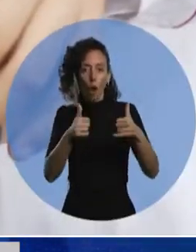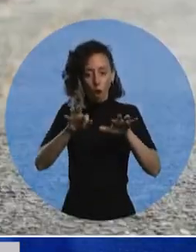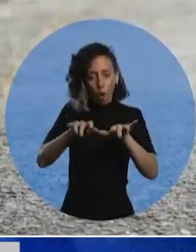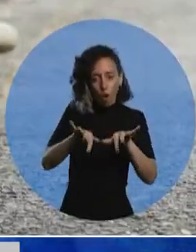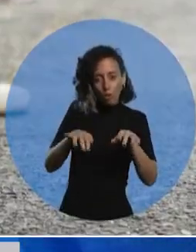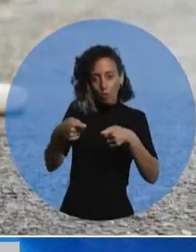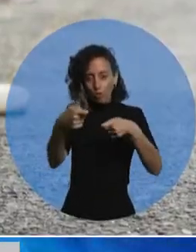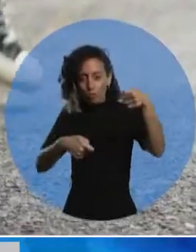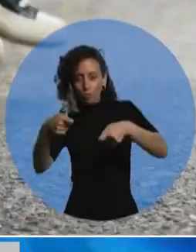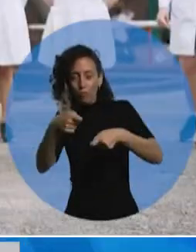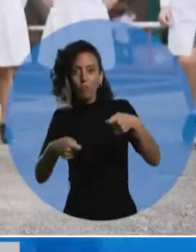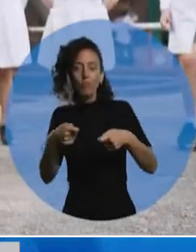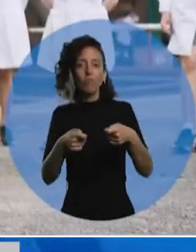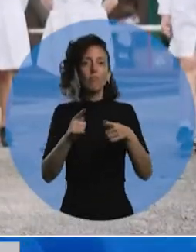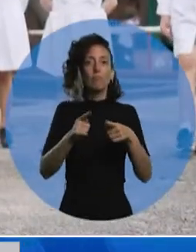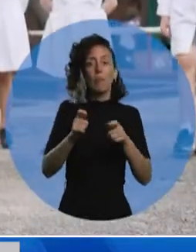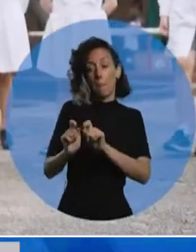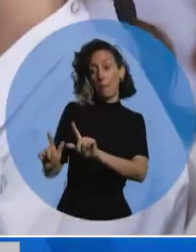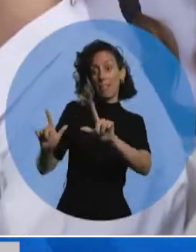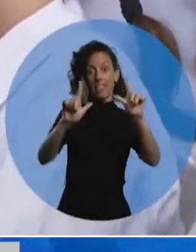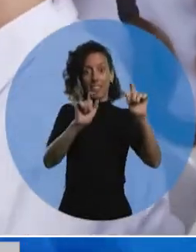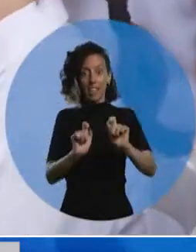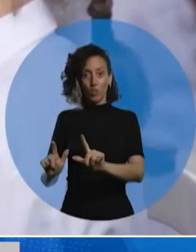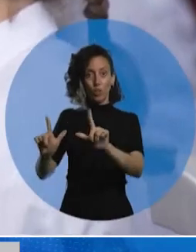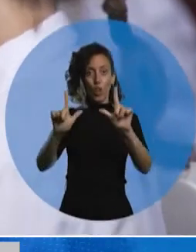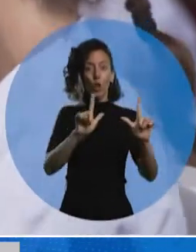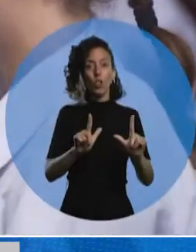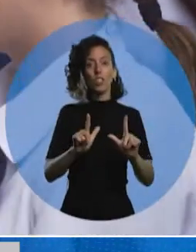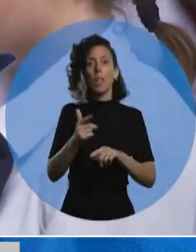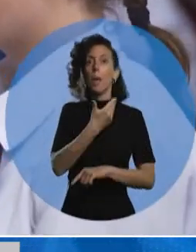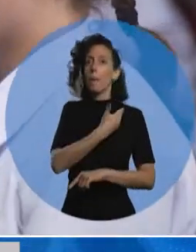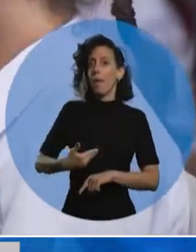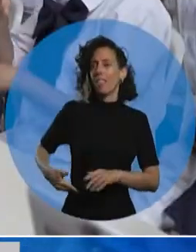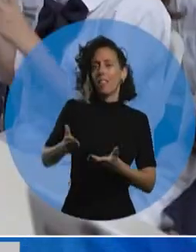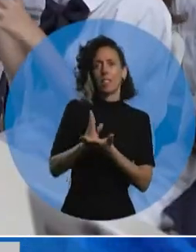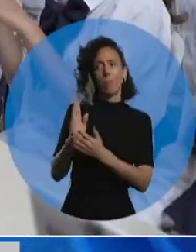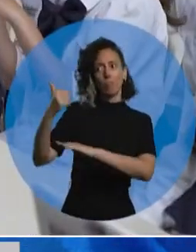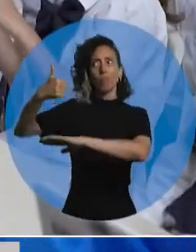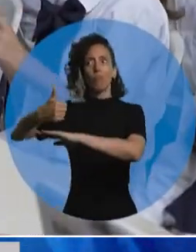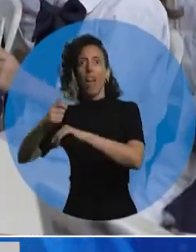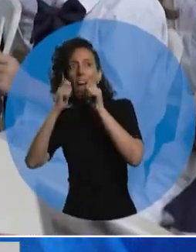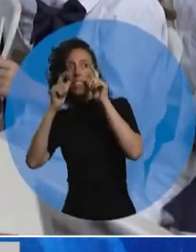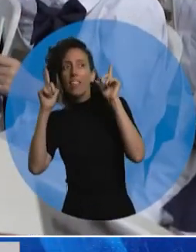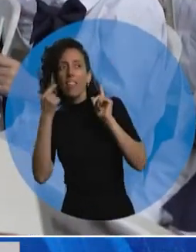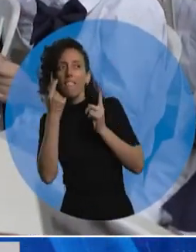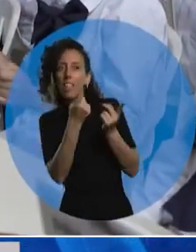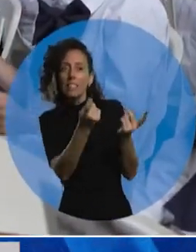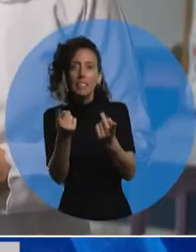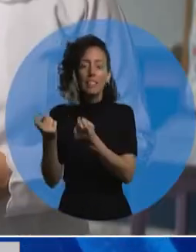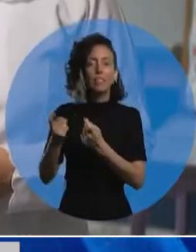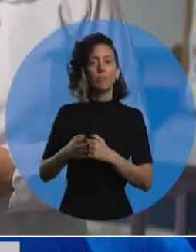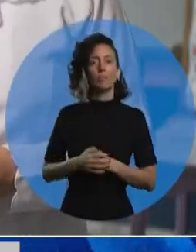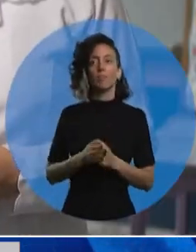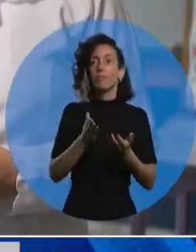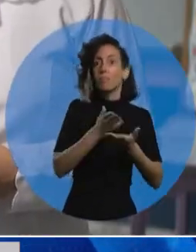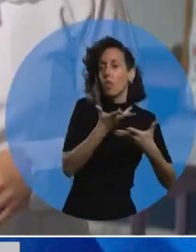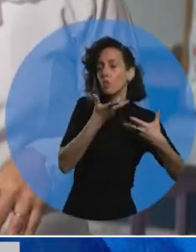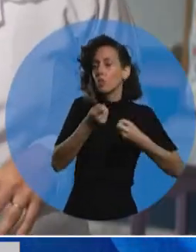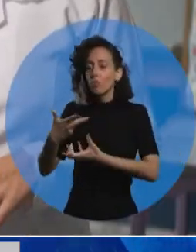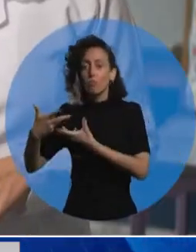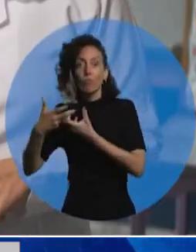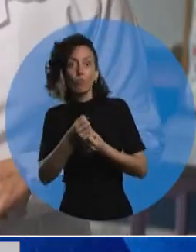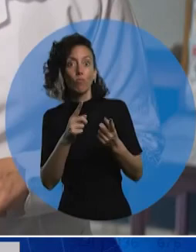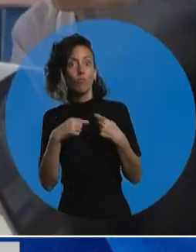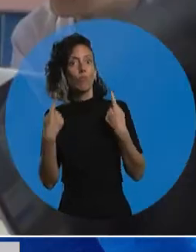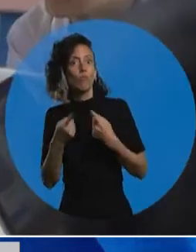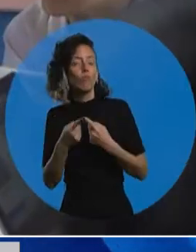información, para que la inteligencia artificial funcione. Entonces, así es como vamos integrando distintos proyectos prácticos, tratando además